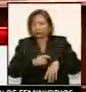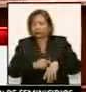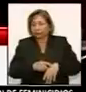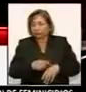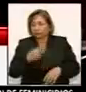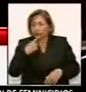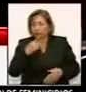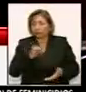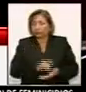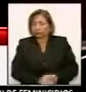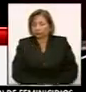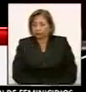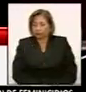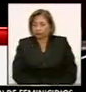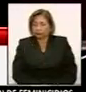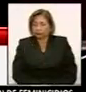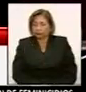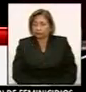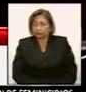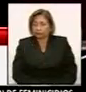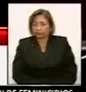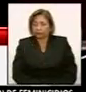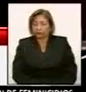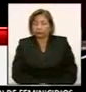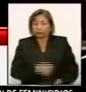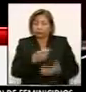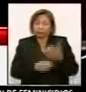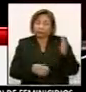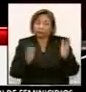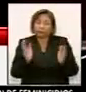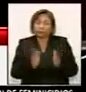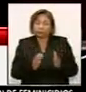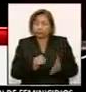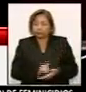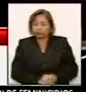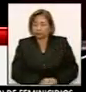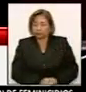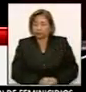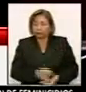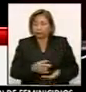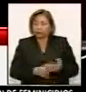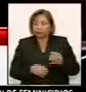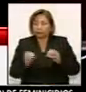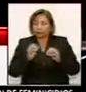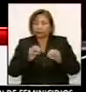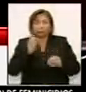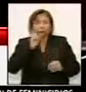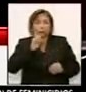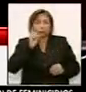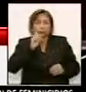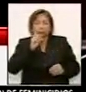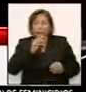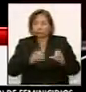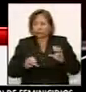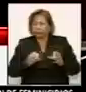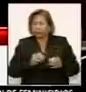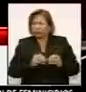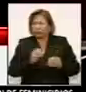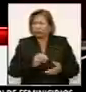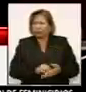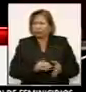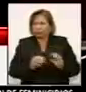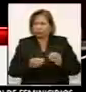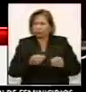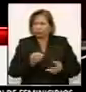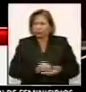cosas. Y de eso se trata. Pero lo que pasa es que sale bien barato y bien holgado salir a los medios de comunicación a inventar y a mentir. Porque de eso se trata para algunos.